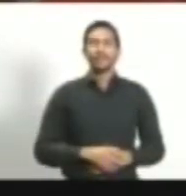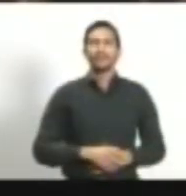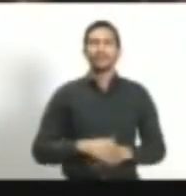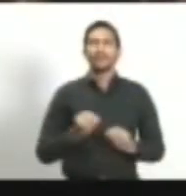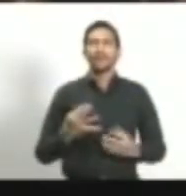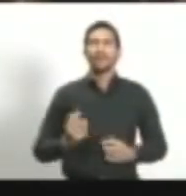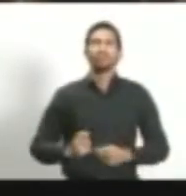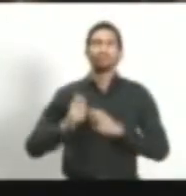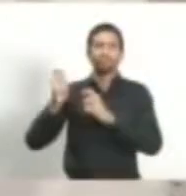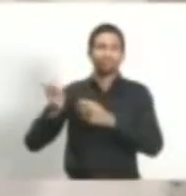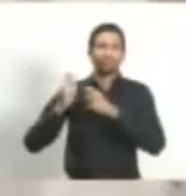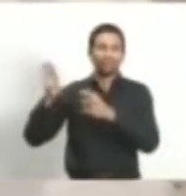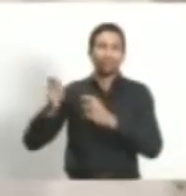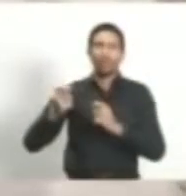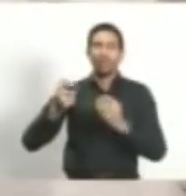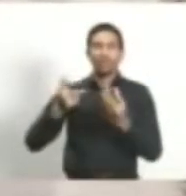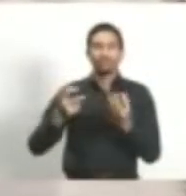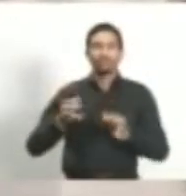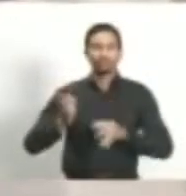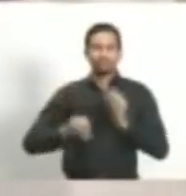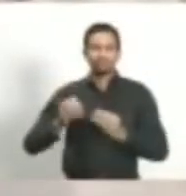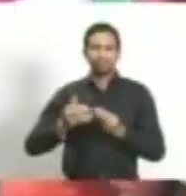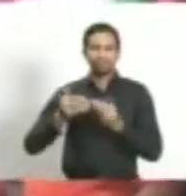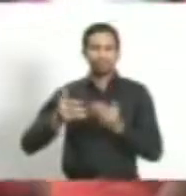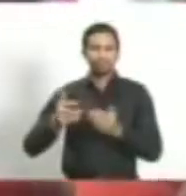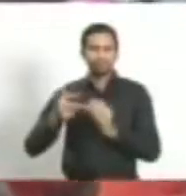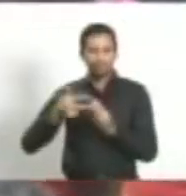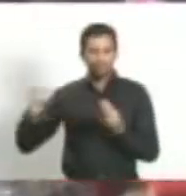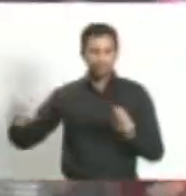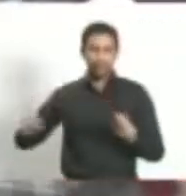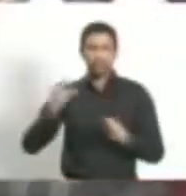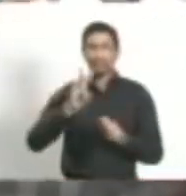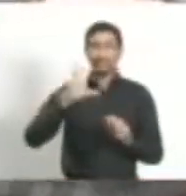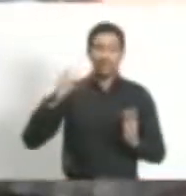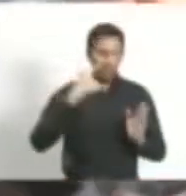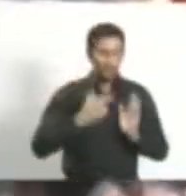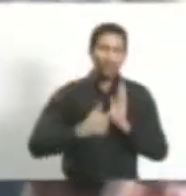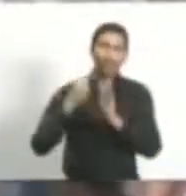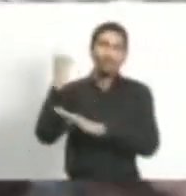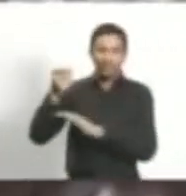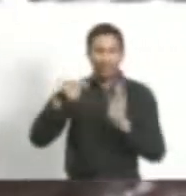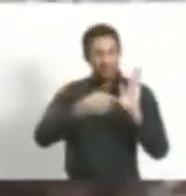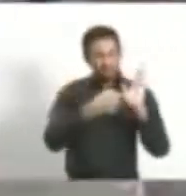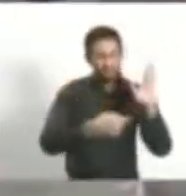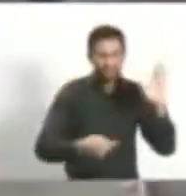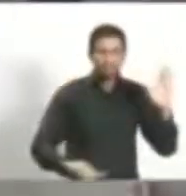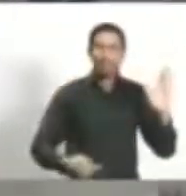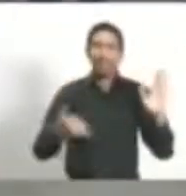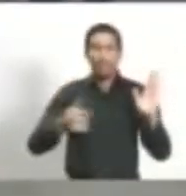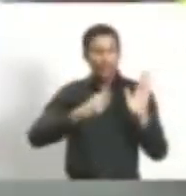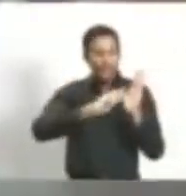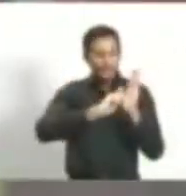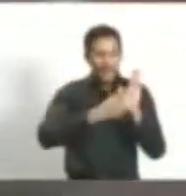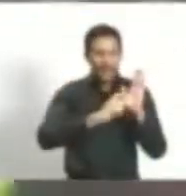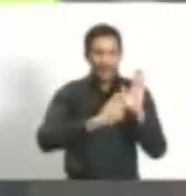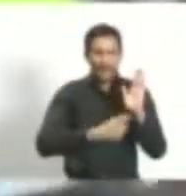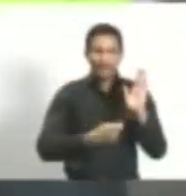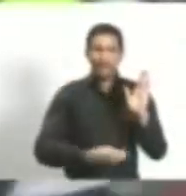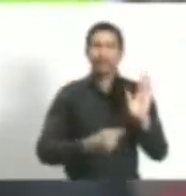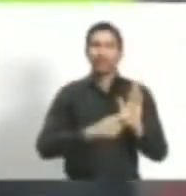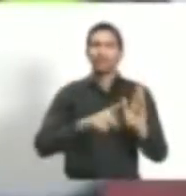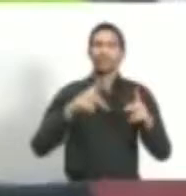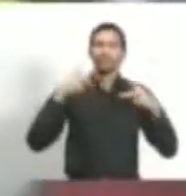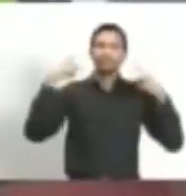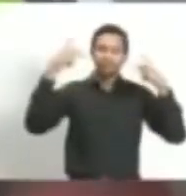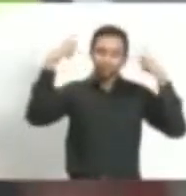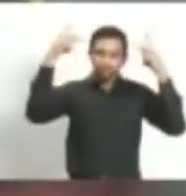la Corte. A 28 artículos del Código que regulaban el derecho a reunión y a las manifestaciones públicas, se les modificó su alcance. El traslado de